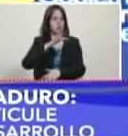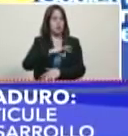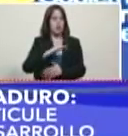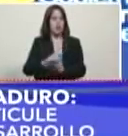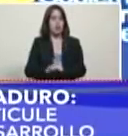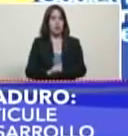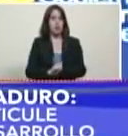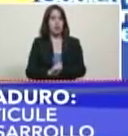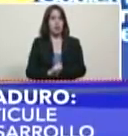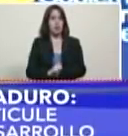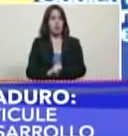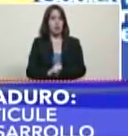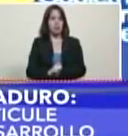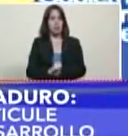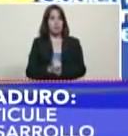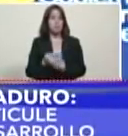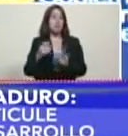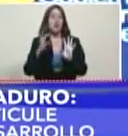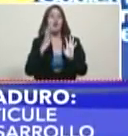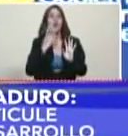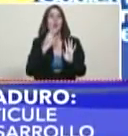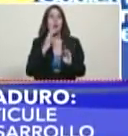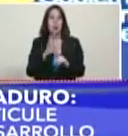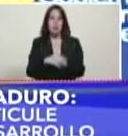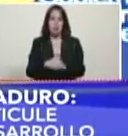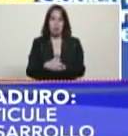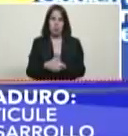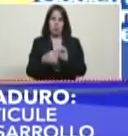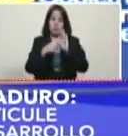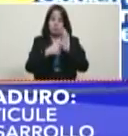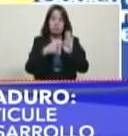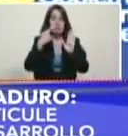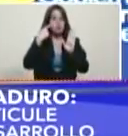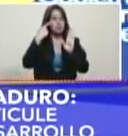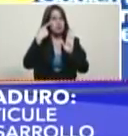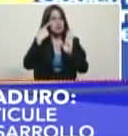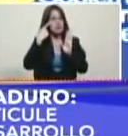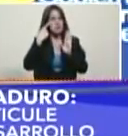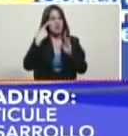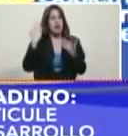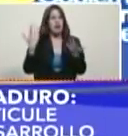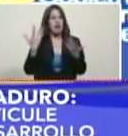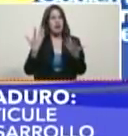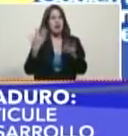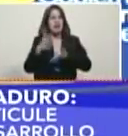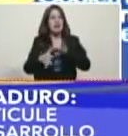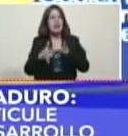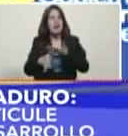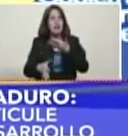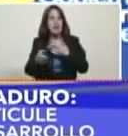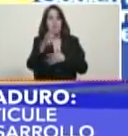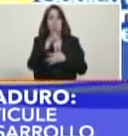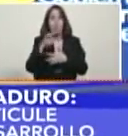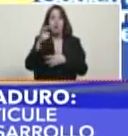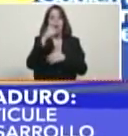Es apenas una expresión, un ejemplo que pongo para que tengamos conciencia de la necesidad de buscar la